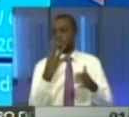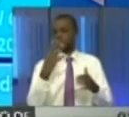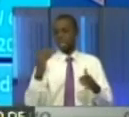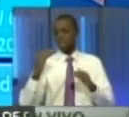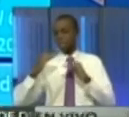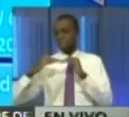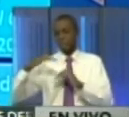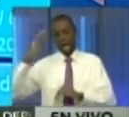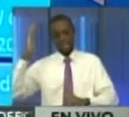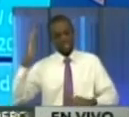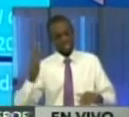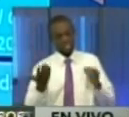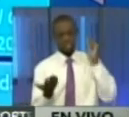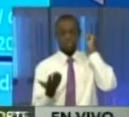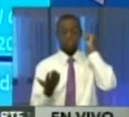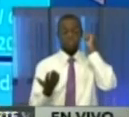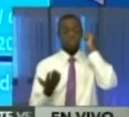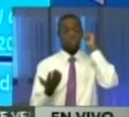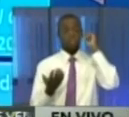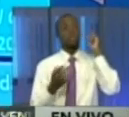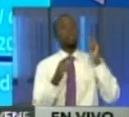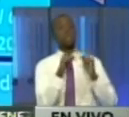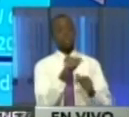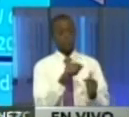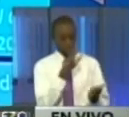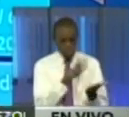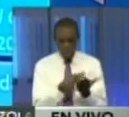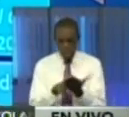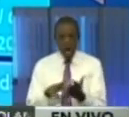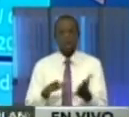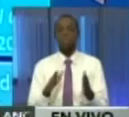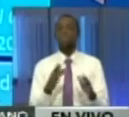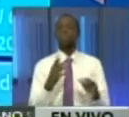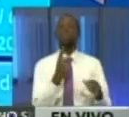3.832.493, de las cuales quedaron validadas